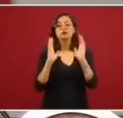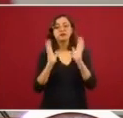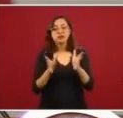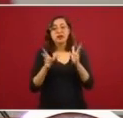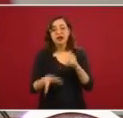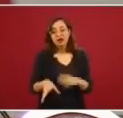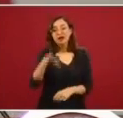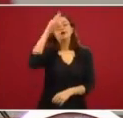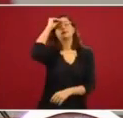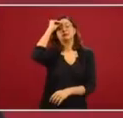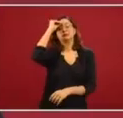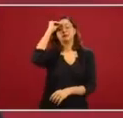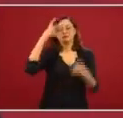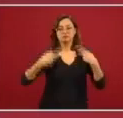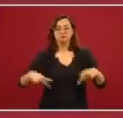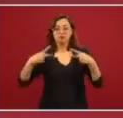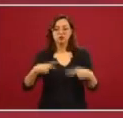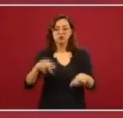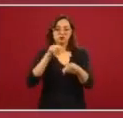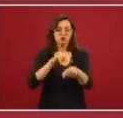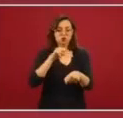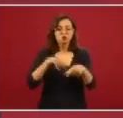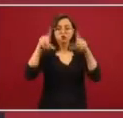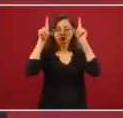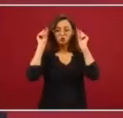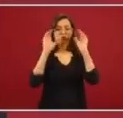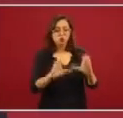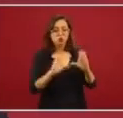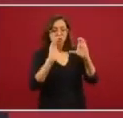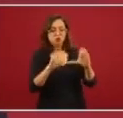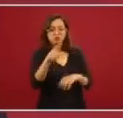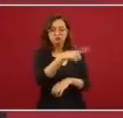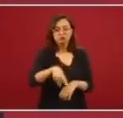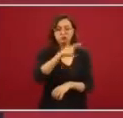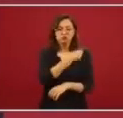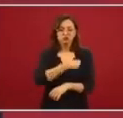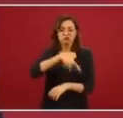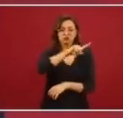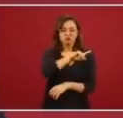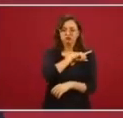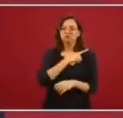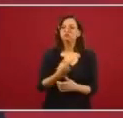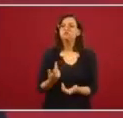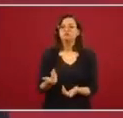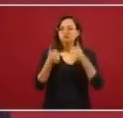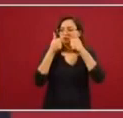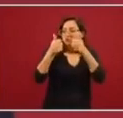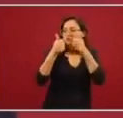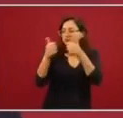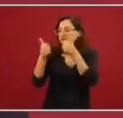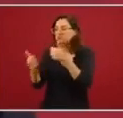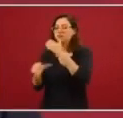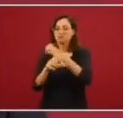de otras experiencias al personal de salud para que esté ahí disponible y con toda la energía necesaria y los recursos